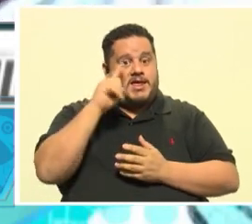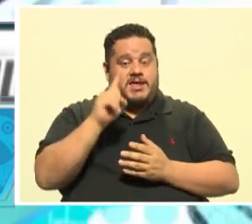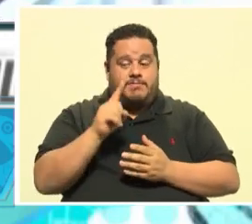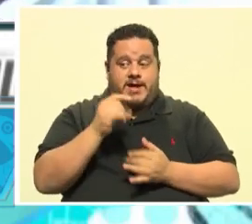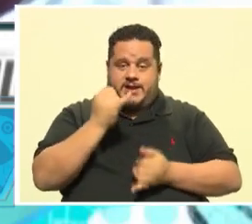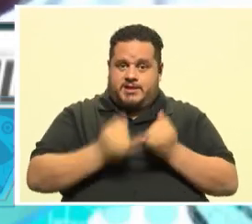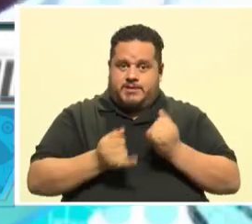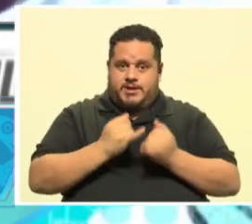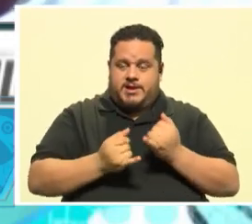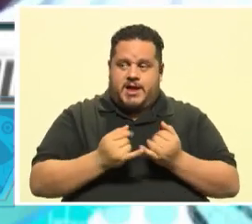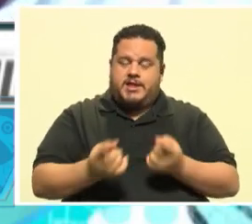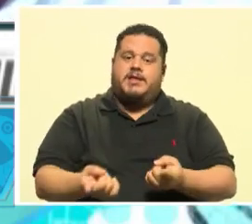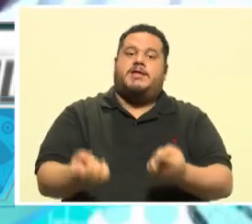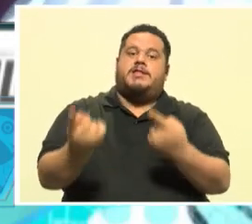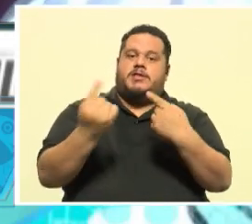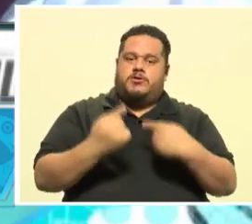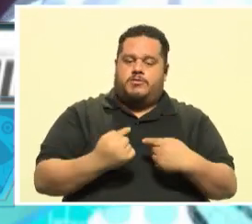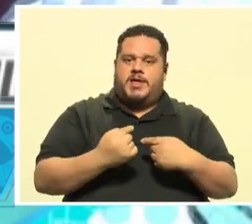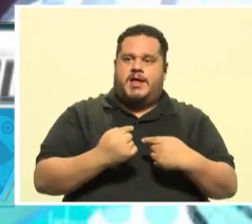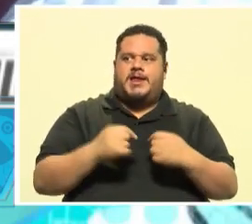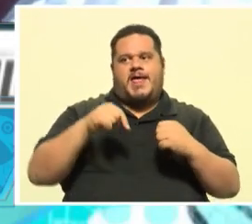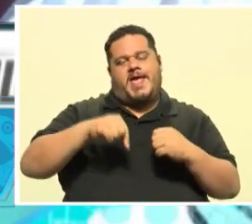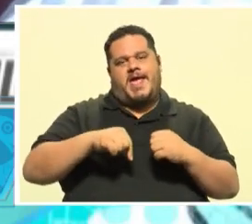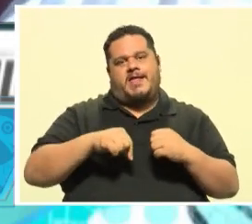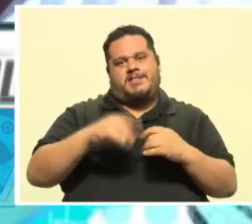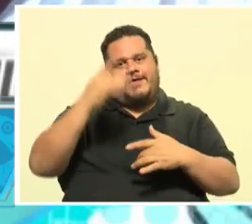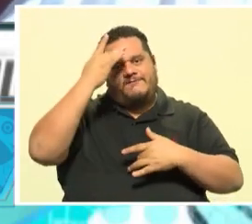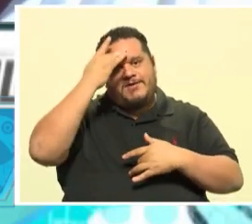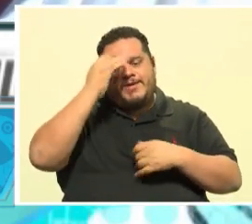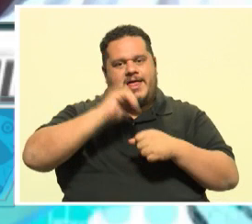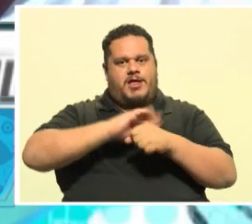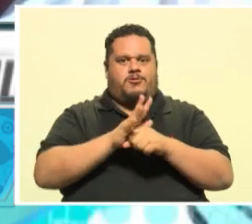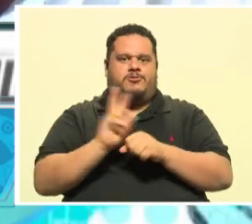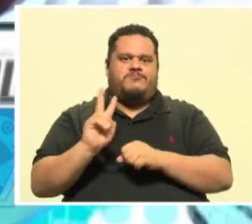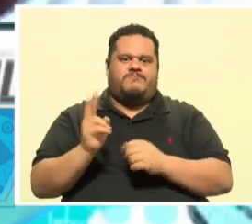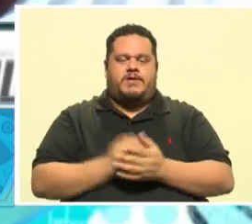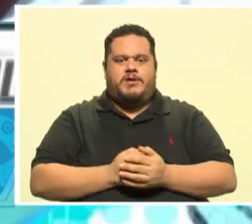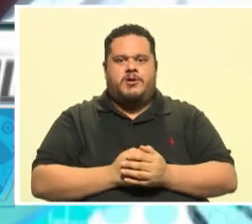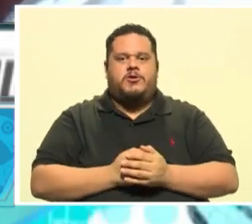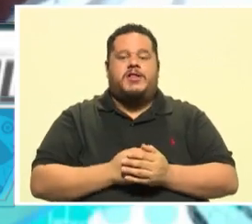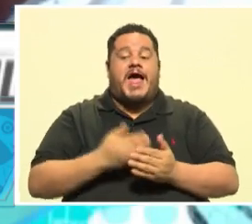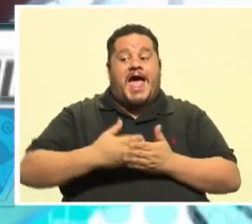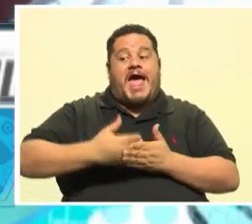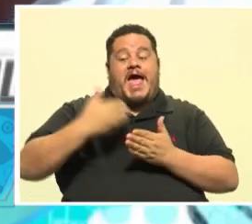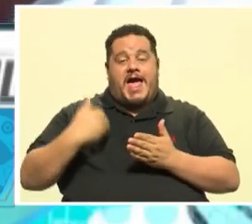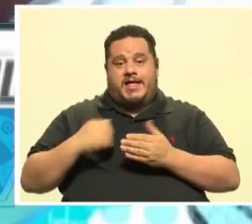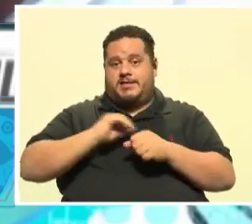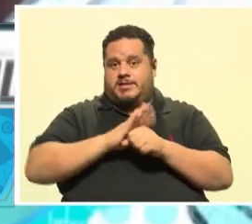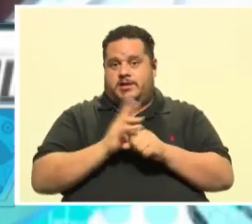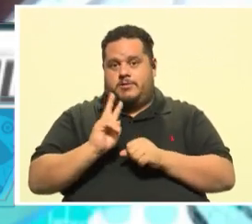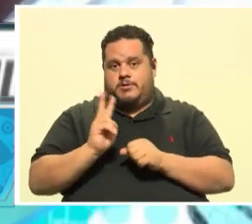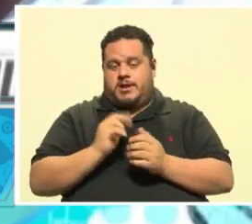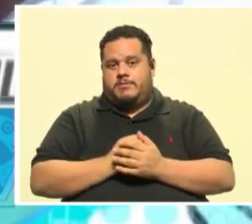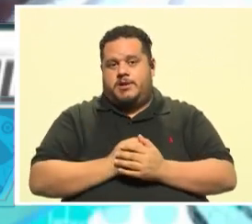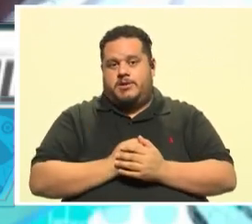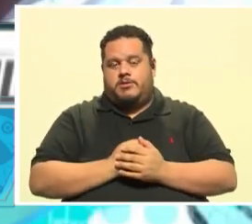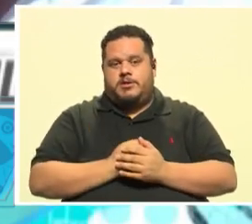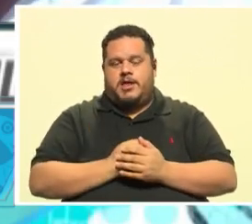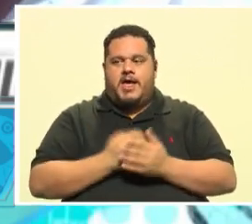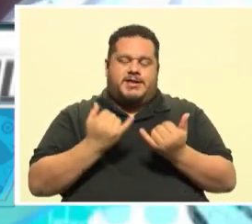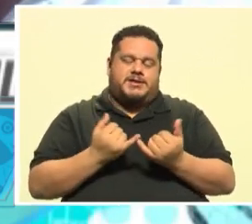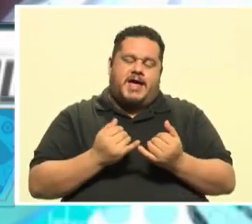panorama muy duro y una encrucijada muy complicada porque se diluye la esperanza o la